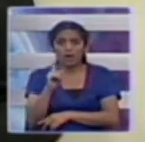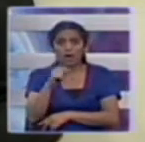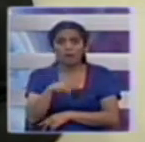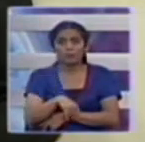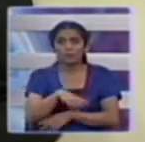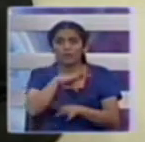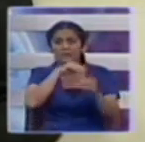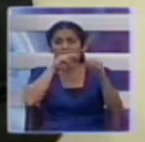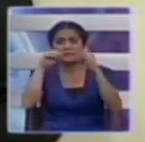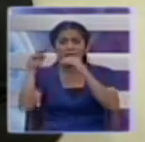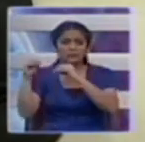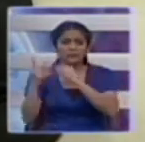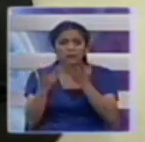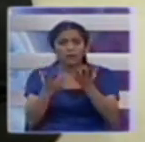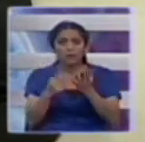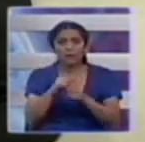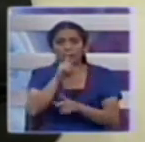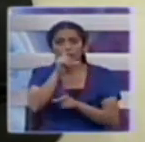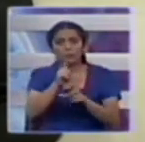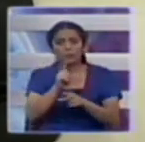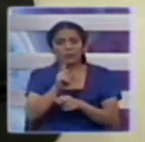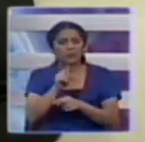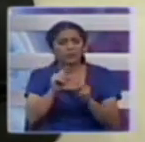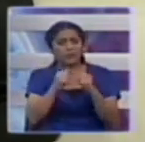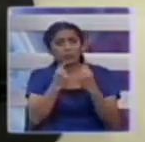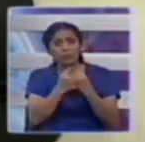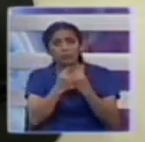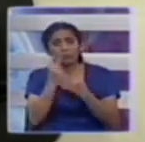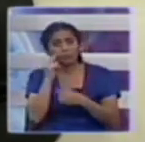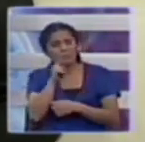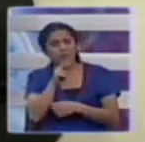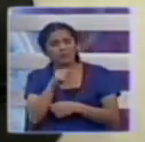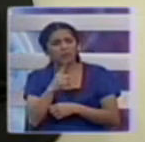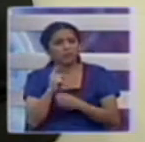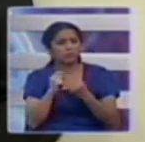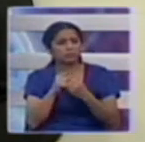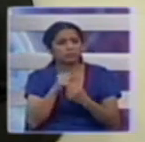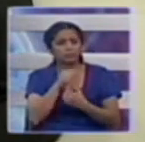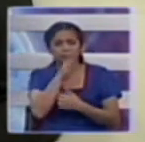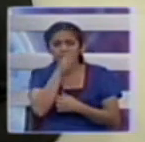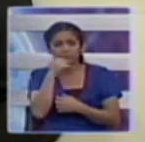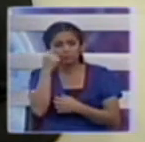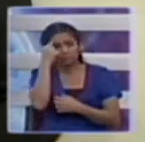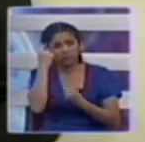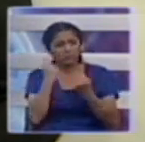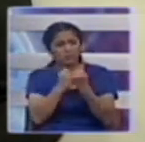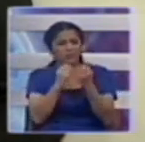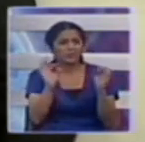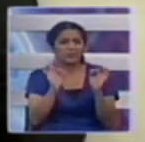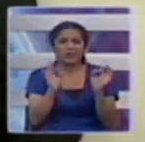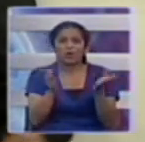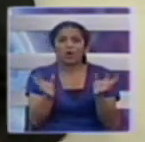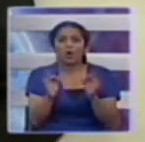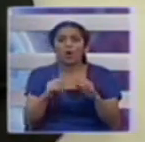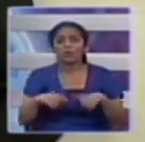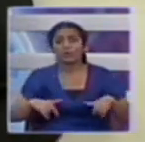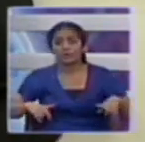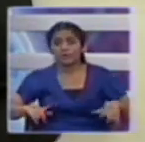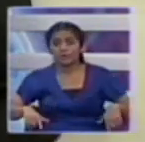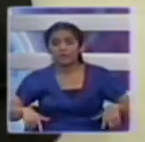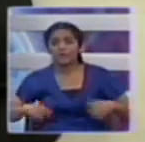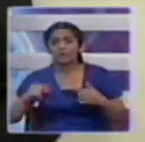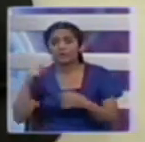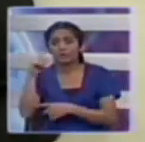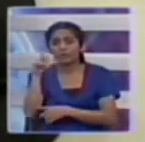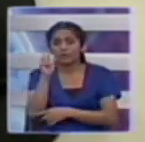quiere definitivamente es bajar la popularidad tan alta y el apoyo de Lenín Moreno, de Jorge Glass, de nuestro binomio, de nuestros candidatos a